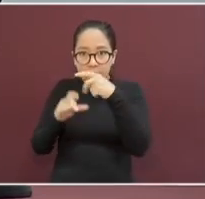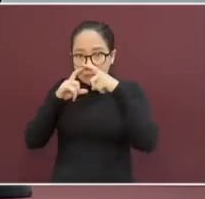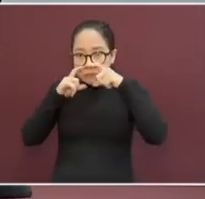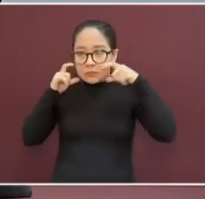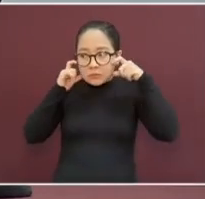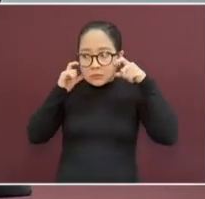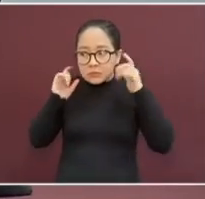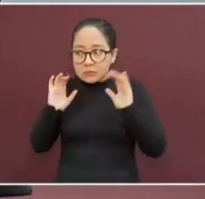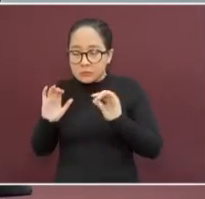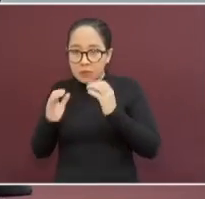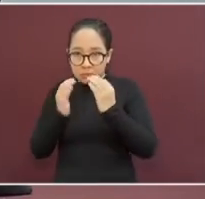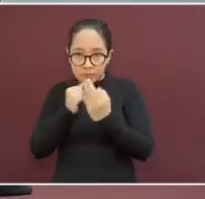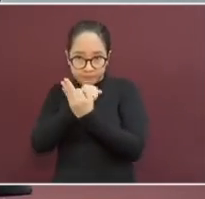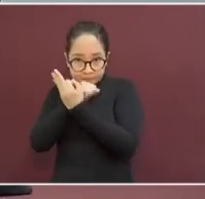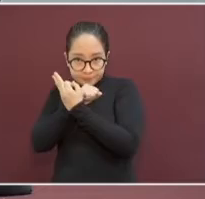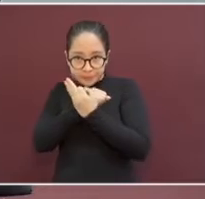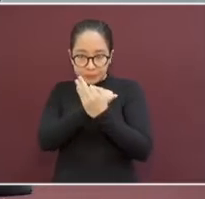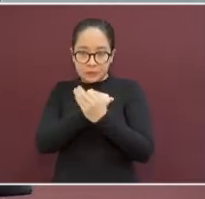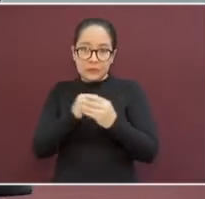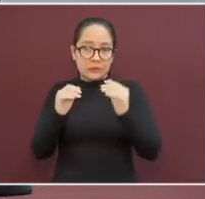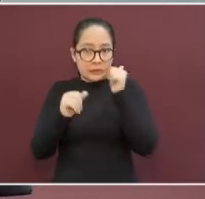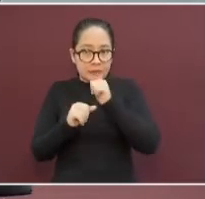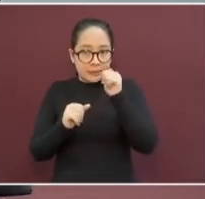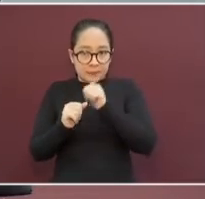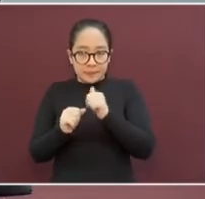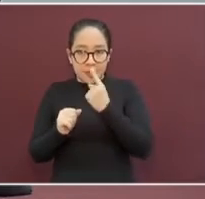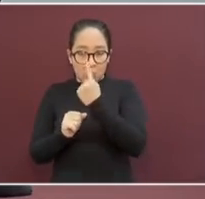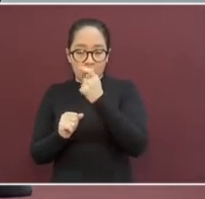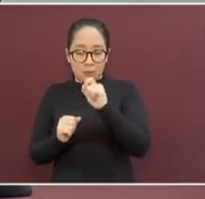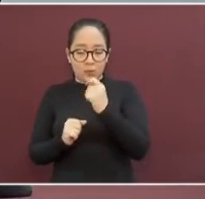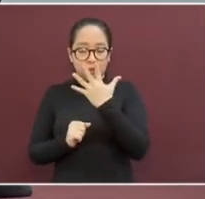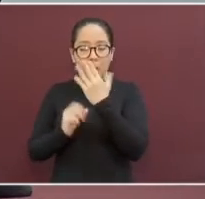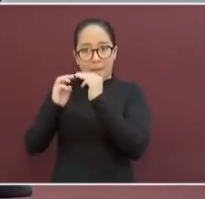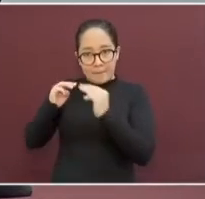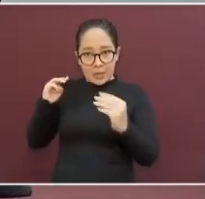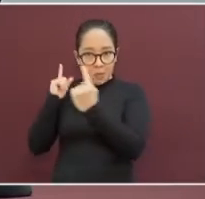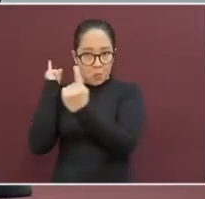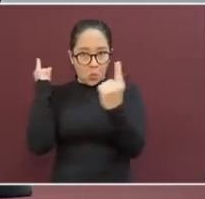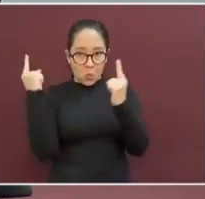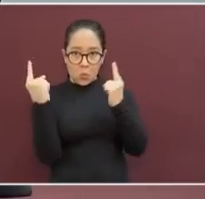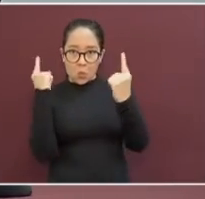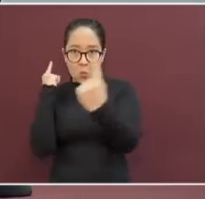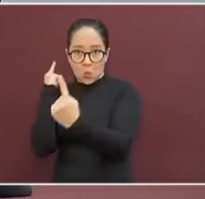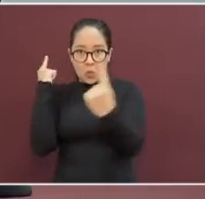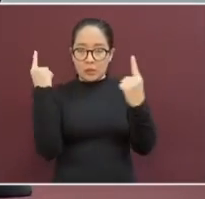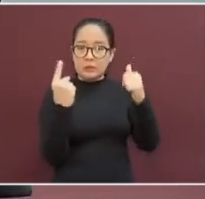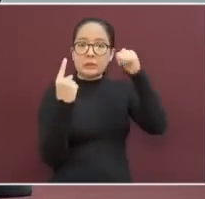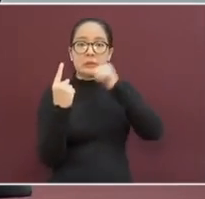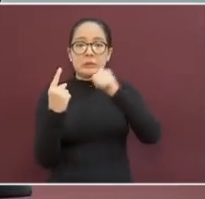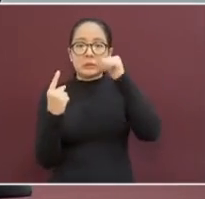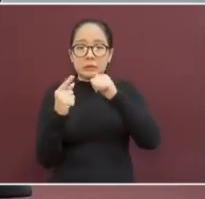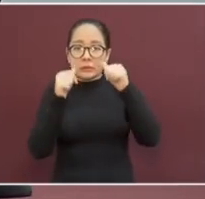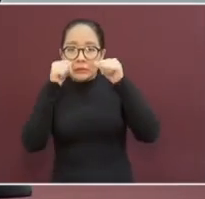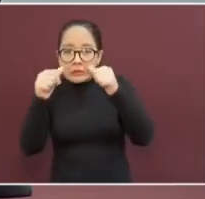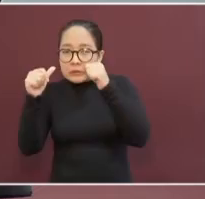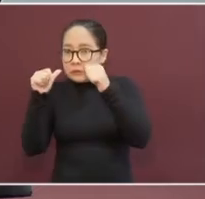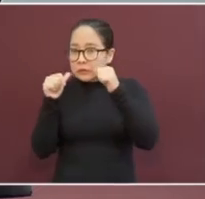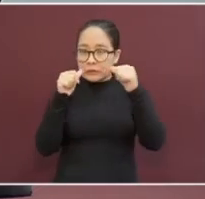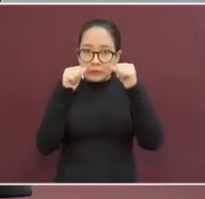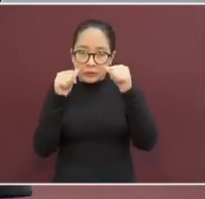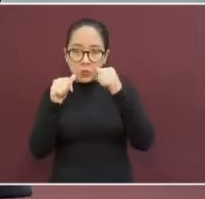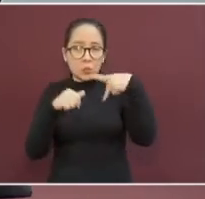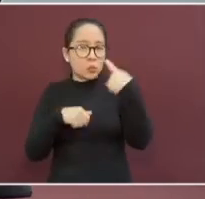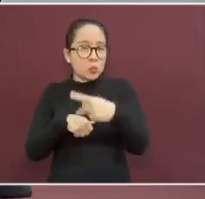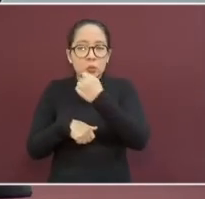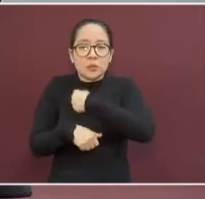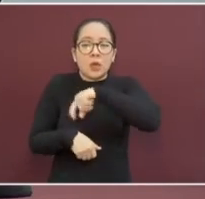necesidad guardarlas a la distancia o siempre estar atentos a la evolución de